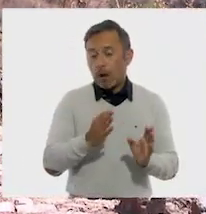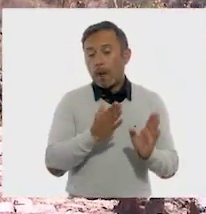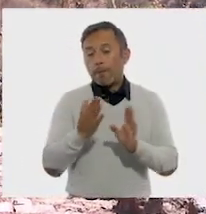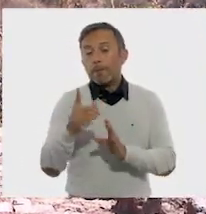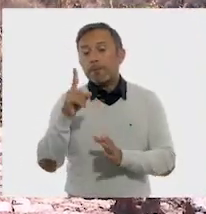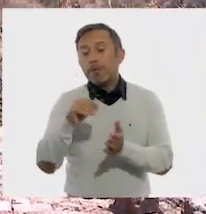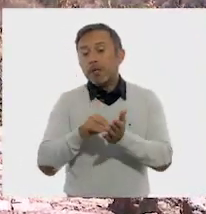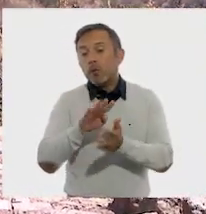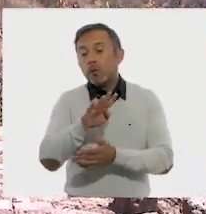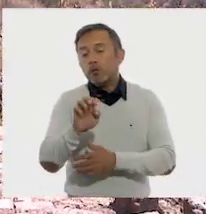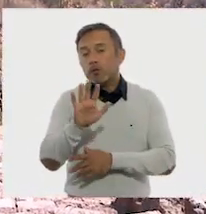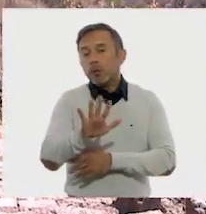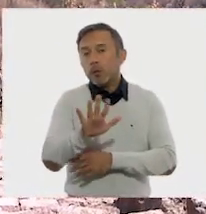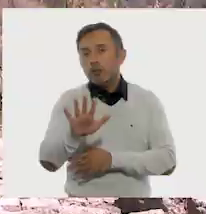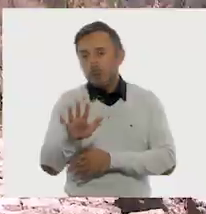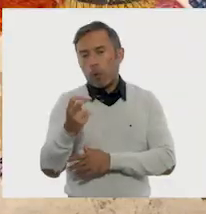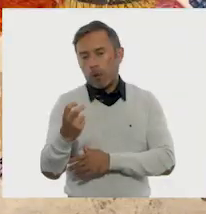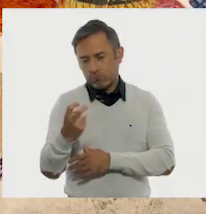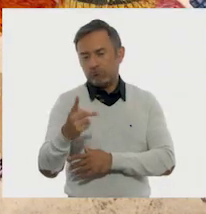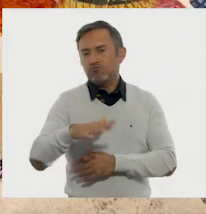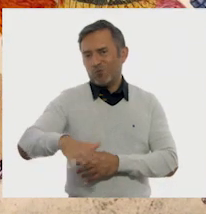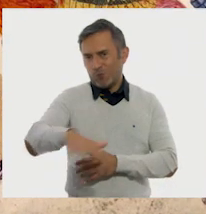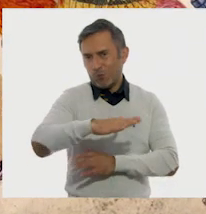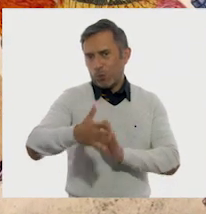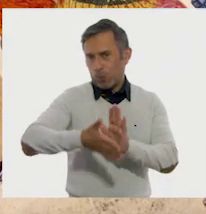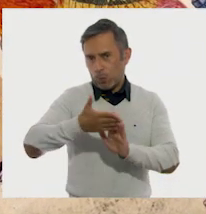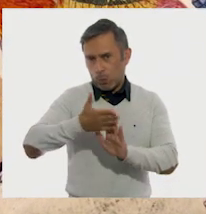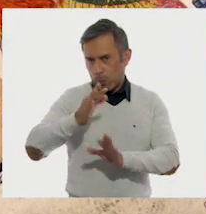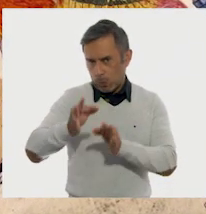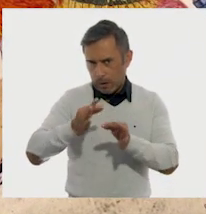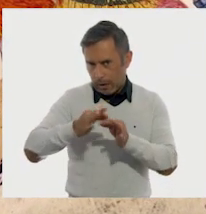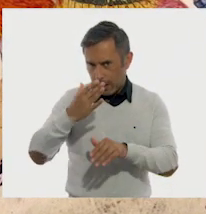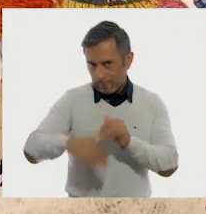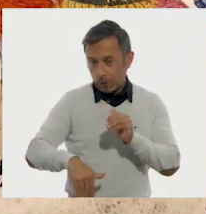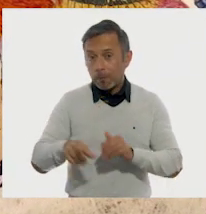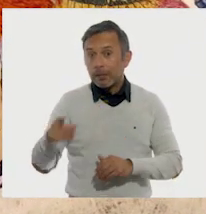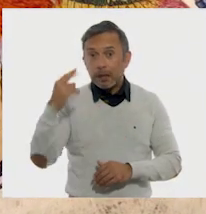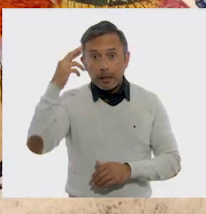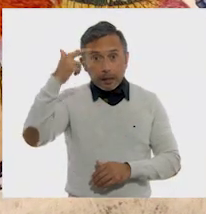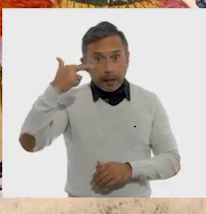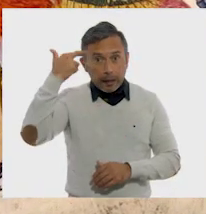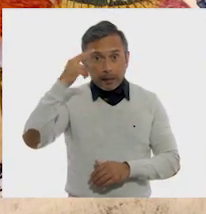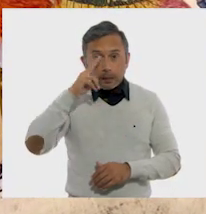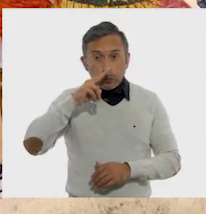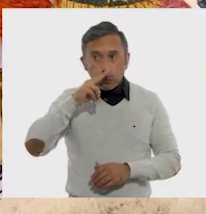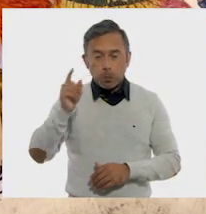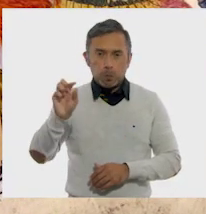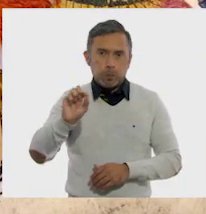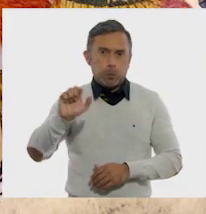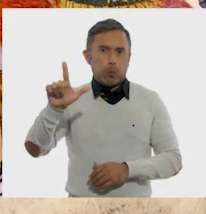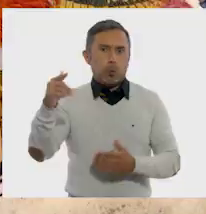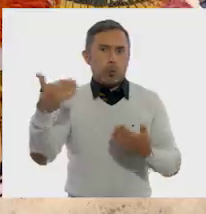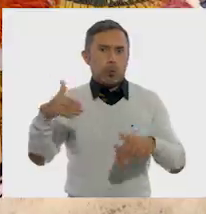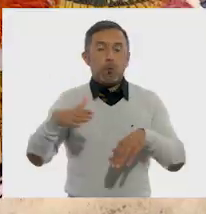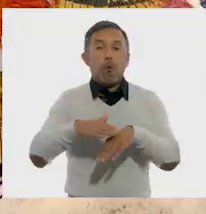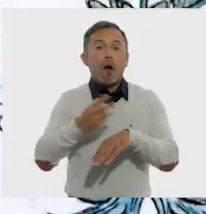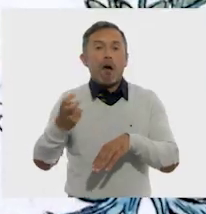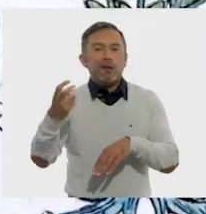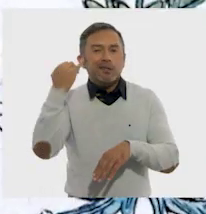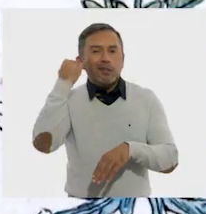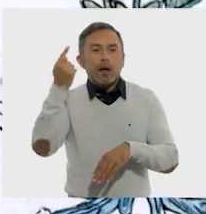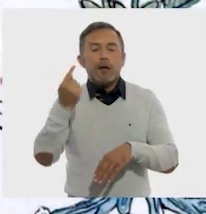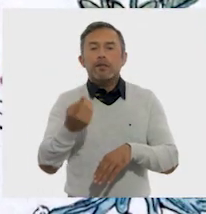cuando se termina a construir este sitio. Nezahualcóyotl es sumamente importante porque es justamente el que establece la triple alianza